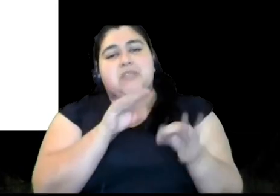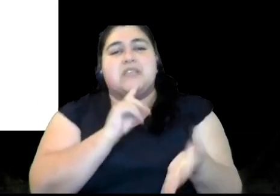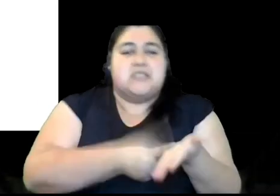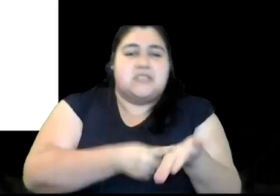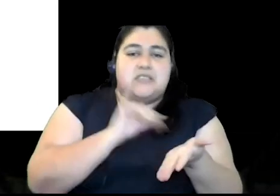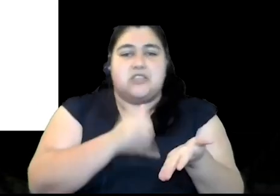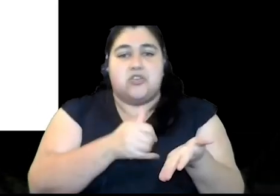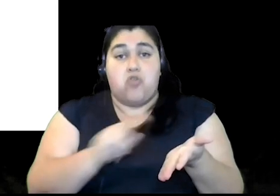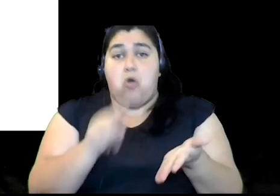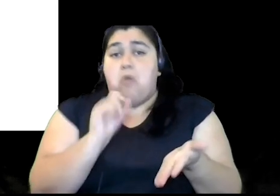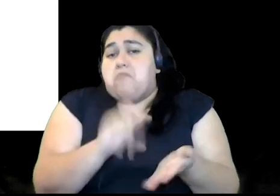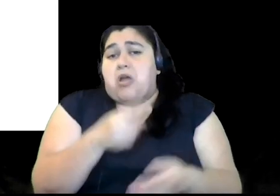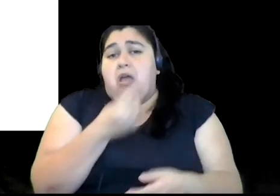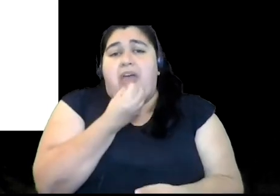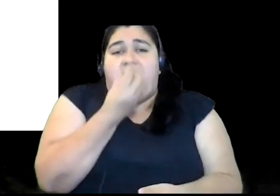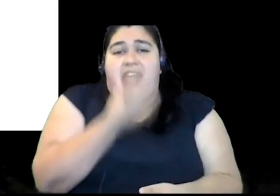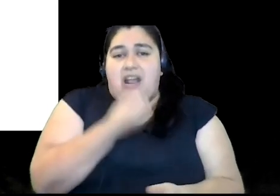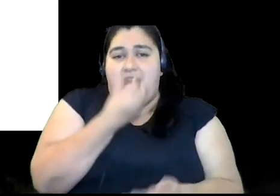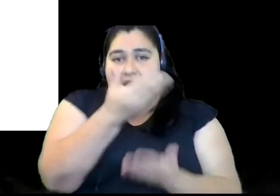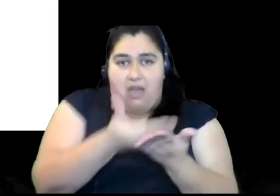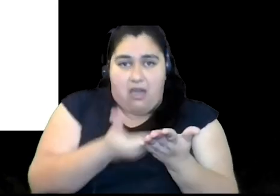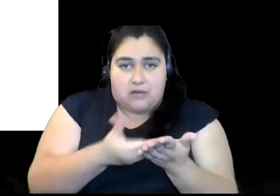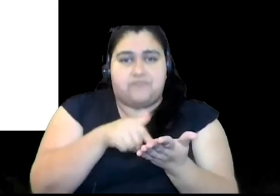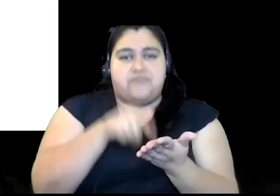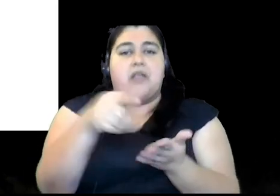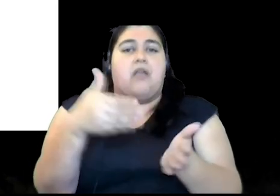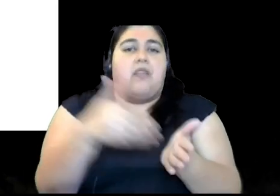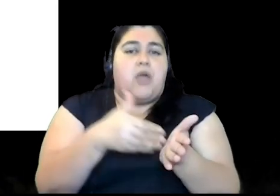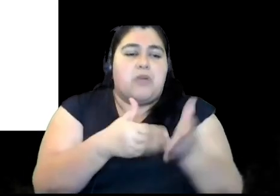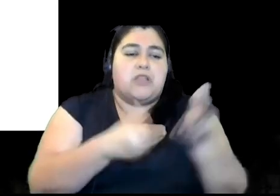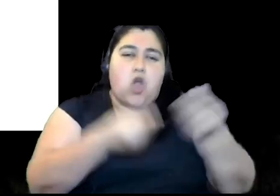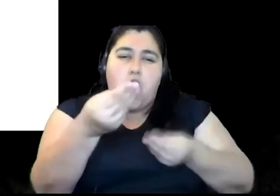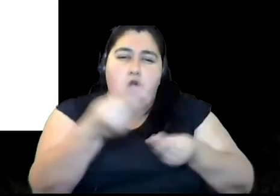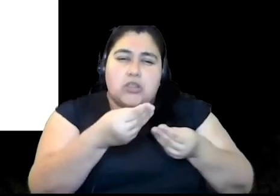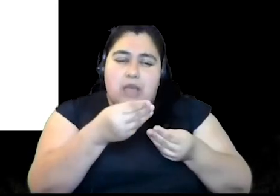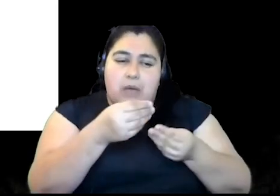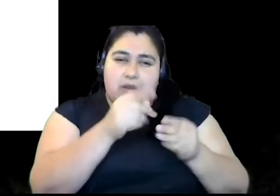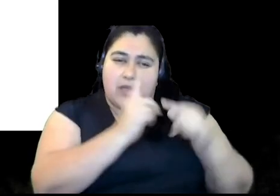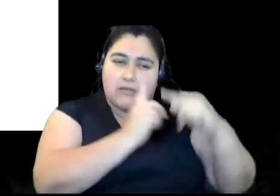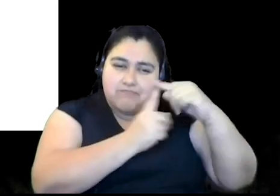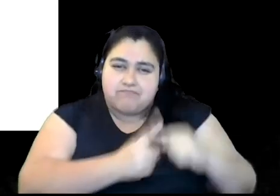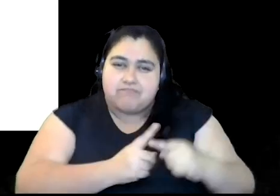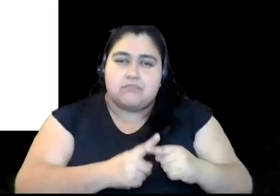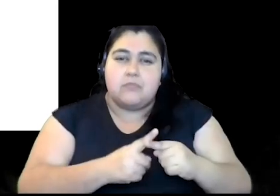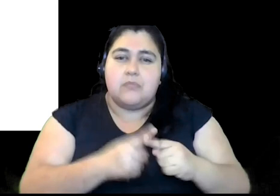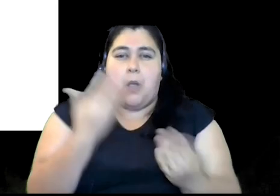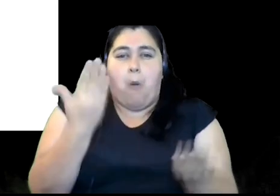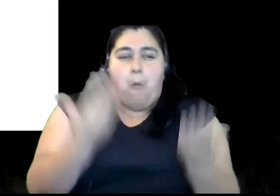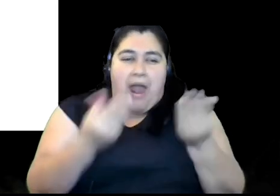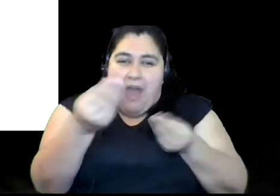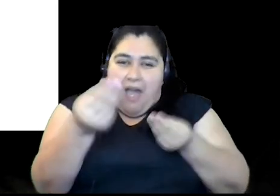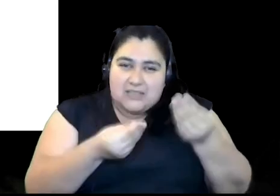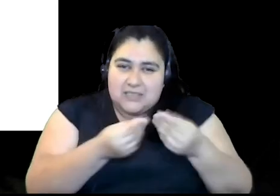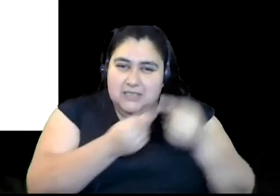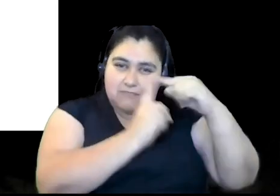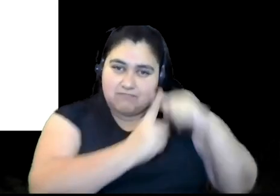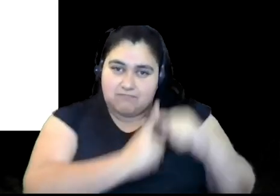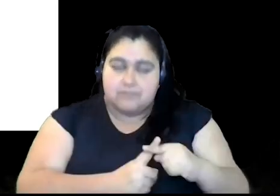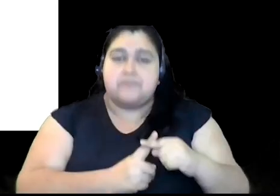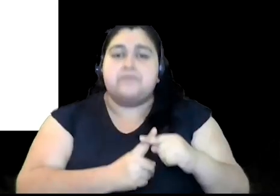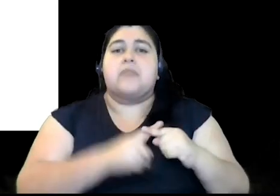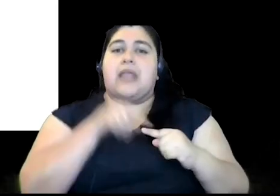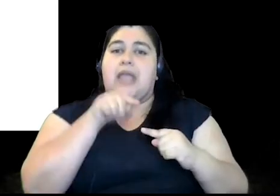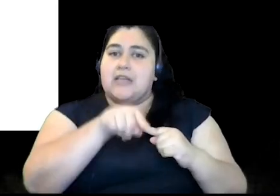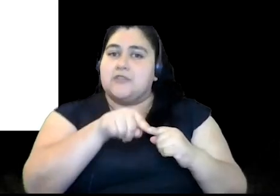de declarar que tiene contabilidad que le permite desarrollar balances contables, los cuales